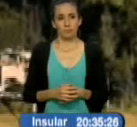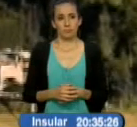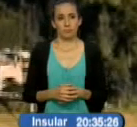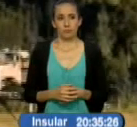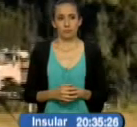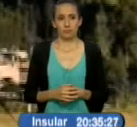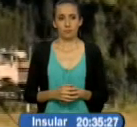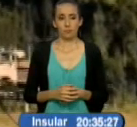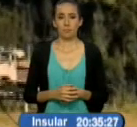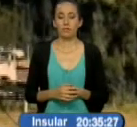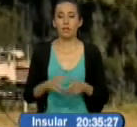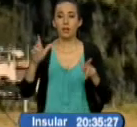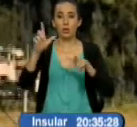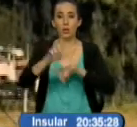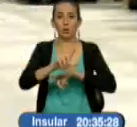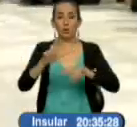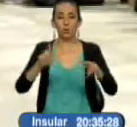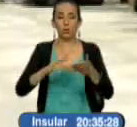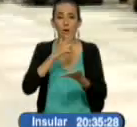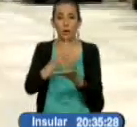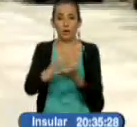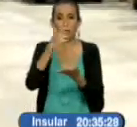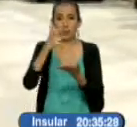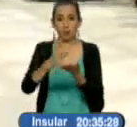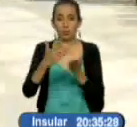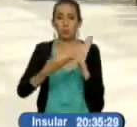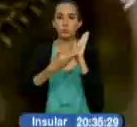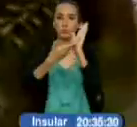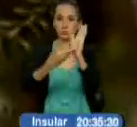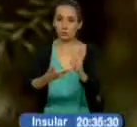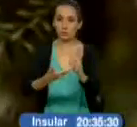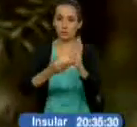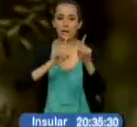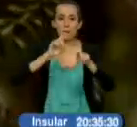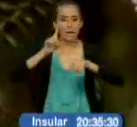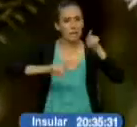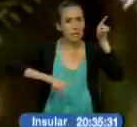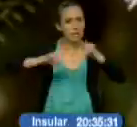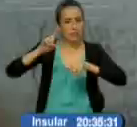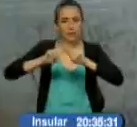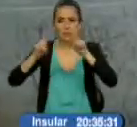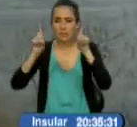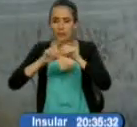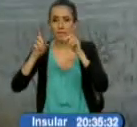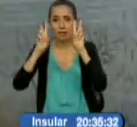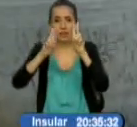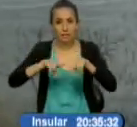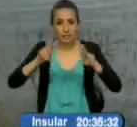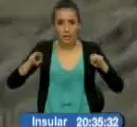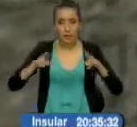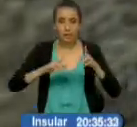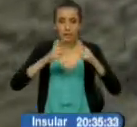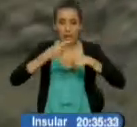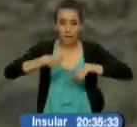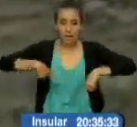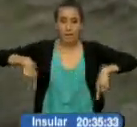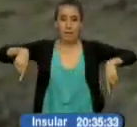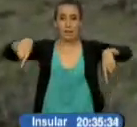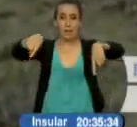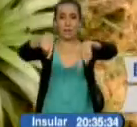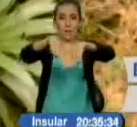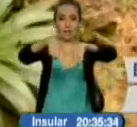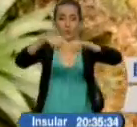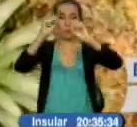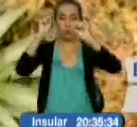Por su ubicación geográfica, el Carchi ofrece a los viajeros una diversidad de parajes naturales que van desde lagunas hasta el páramo